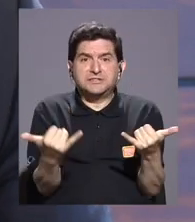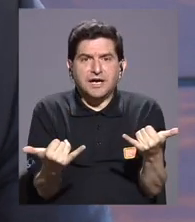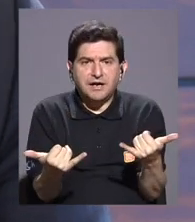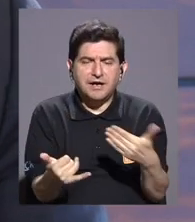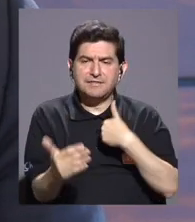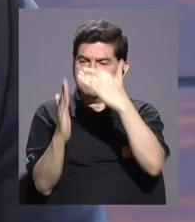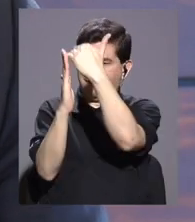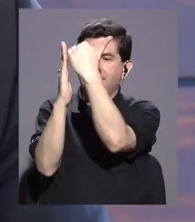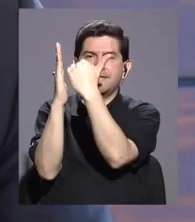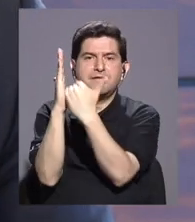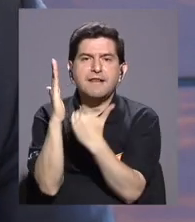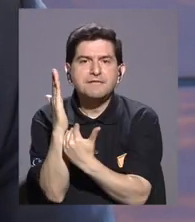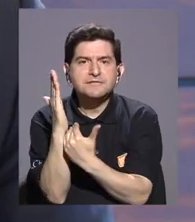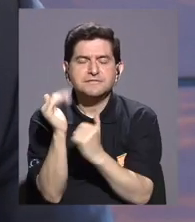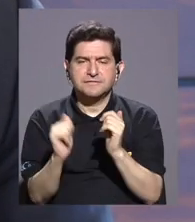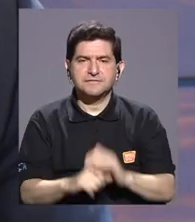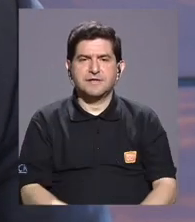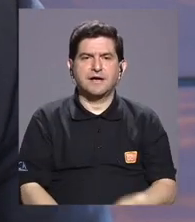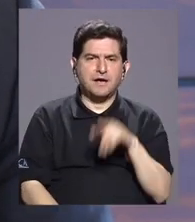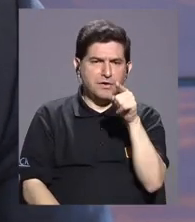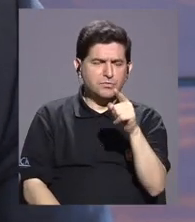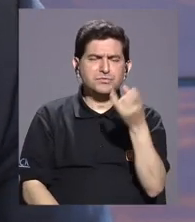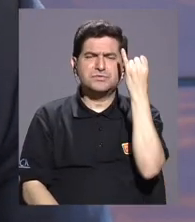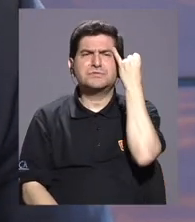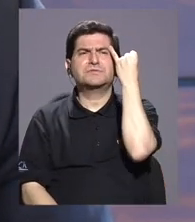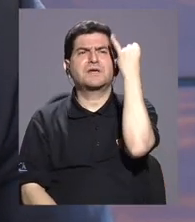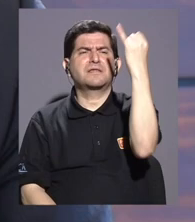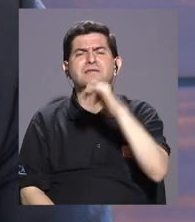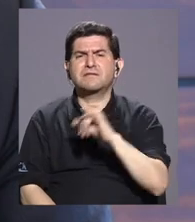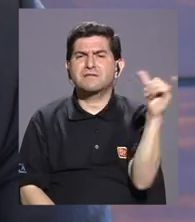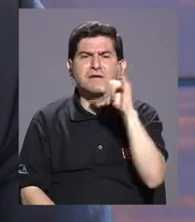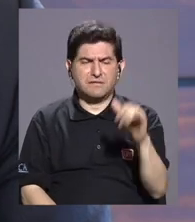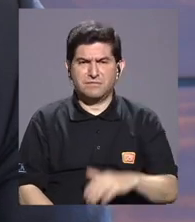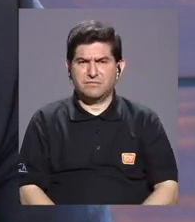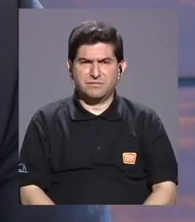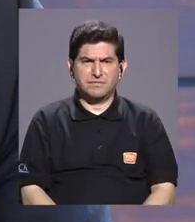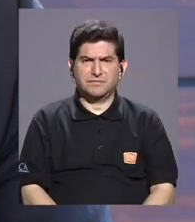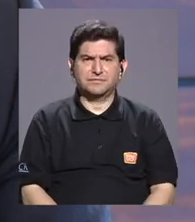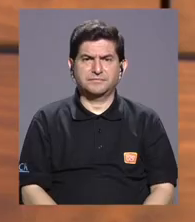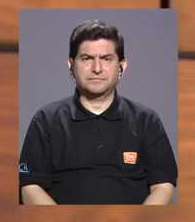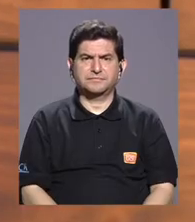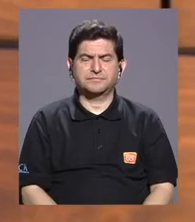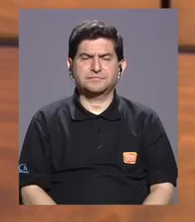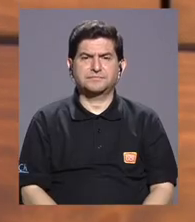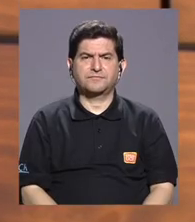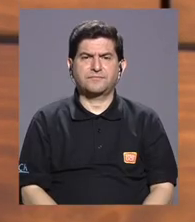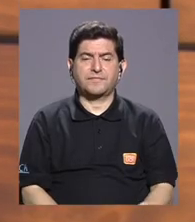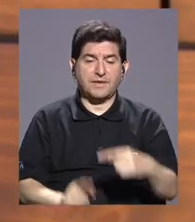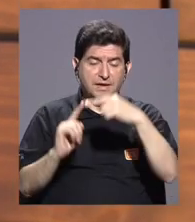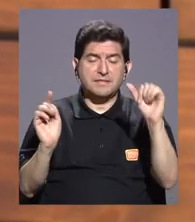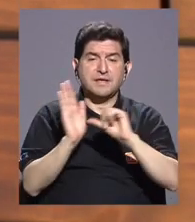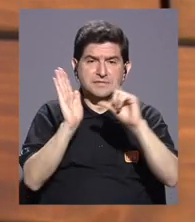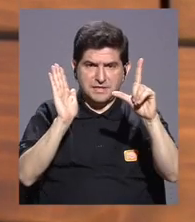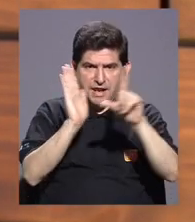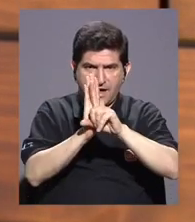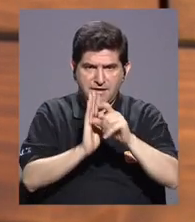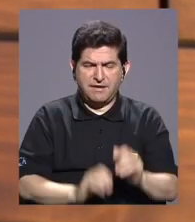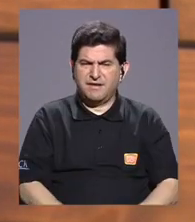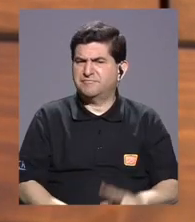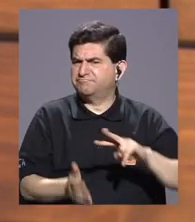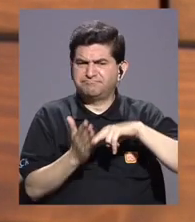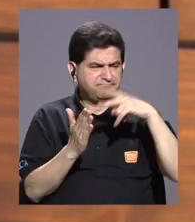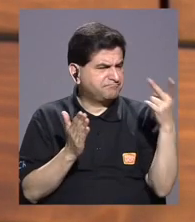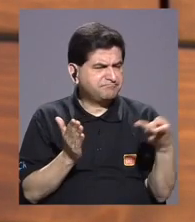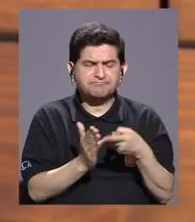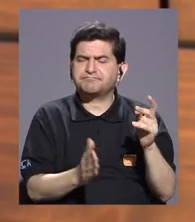tiempo. Tenemos la lista y usted ha presentado una iniciativa también en ese sentido desde Asamblea Legislativa. ¿En